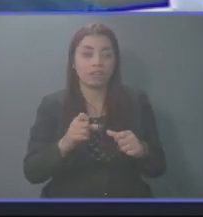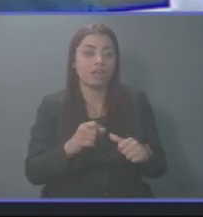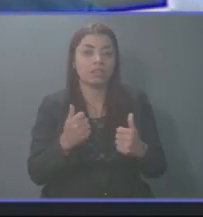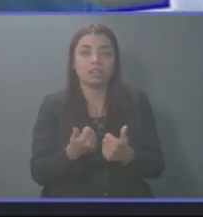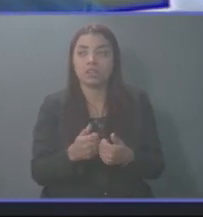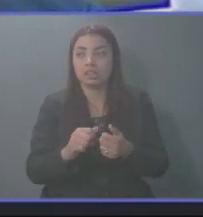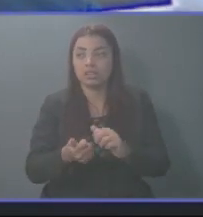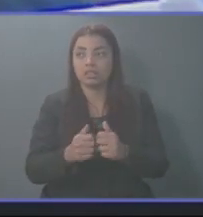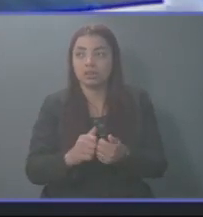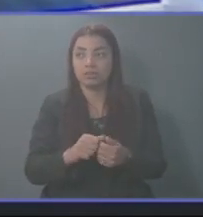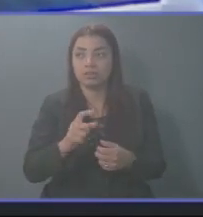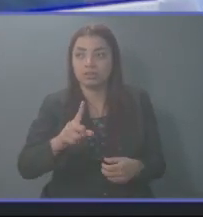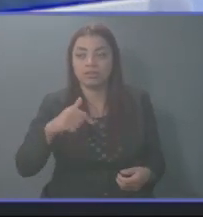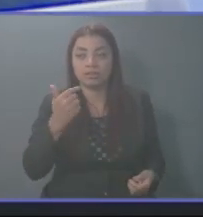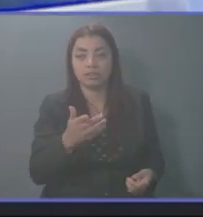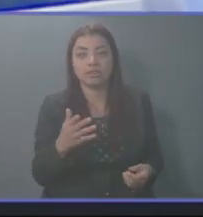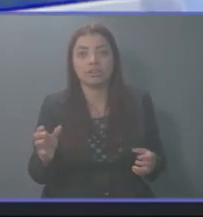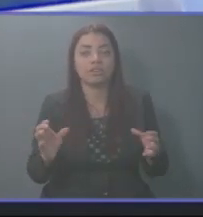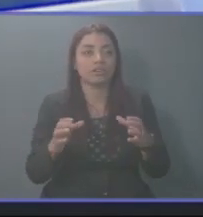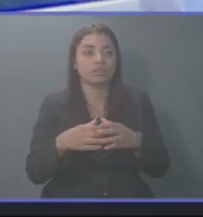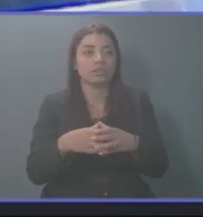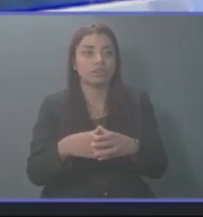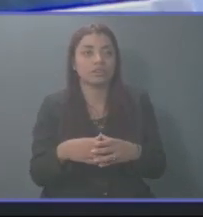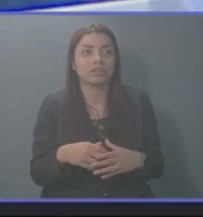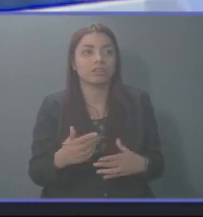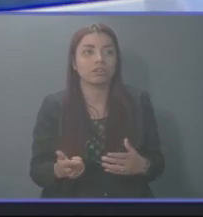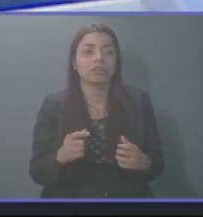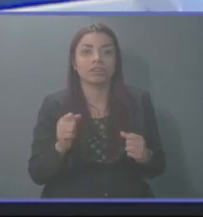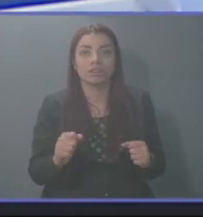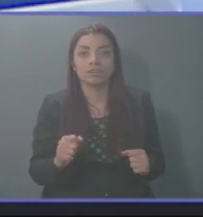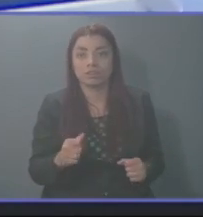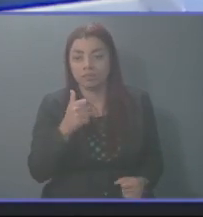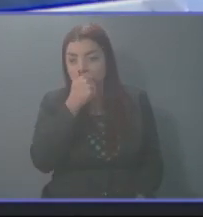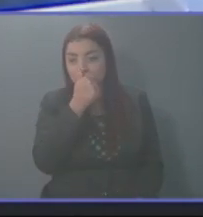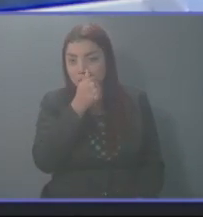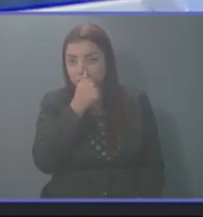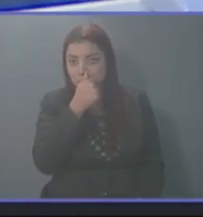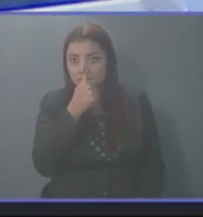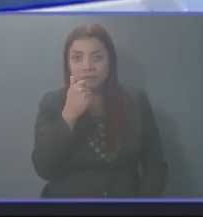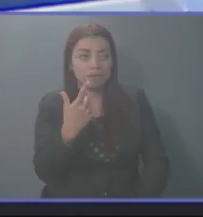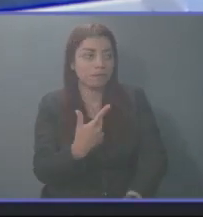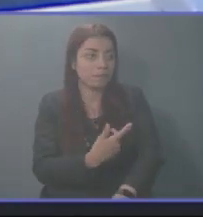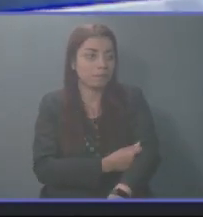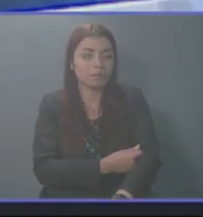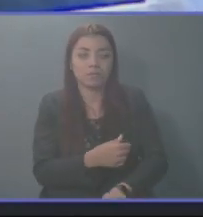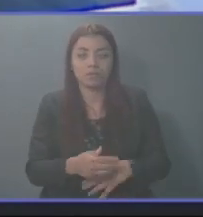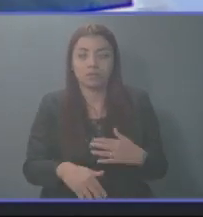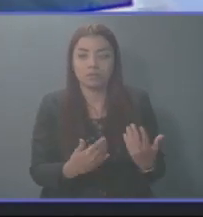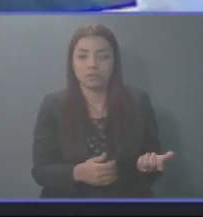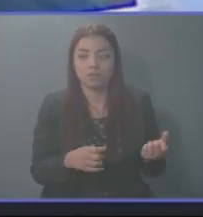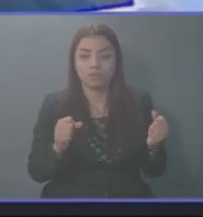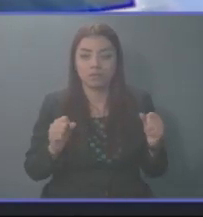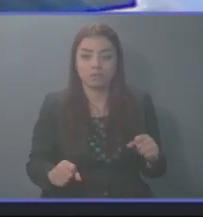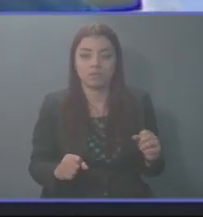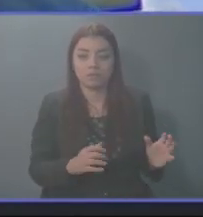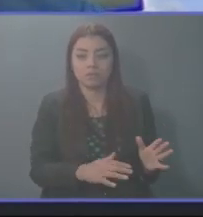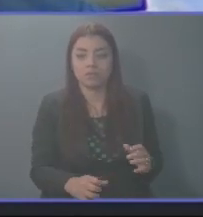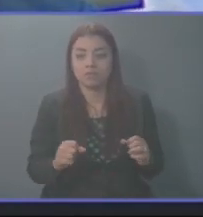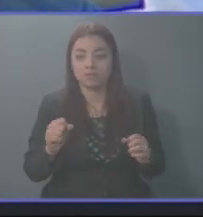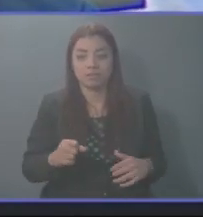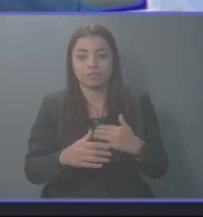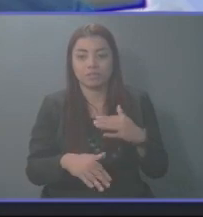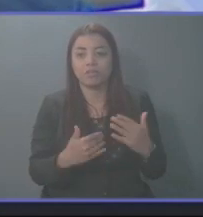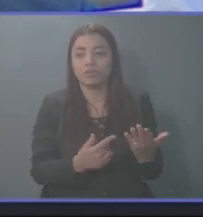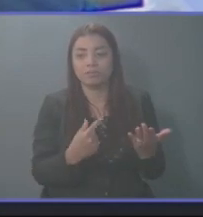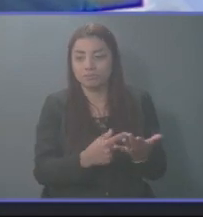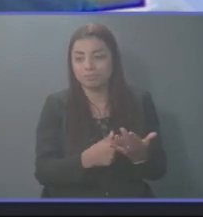asociaciones deportivas u otras organizaciones. Dopaje: uso o administración de sustancias, empleo o